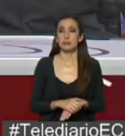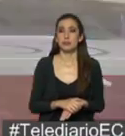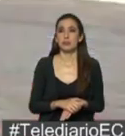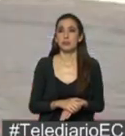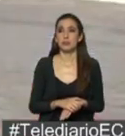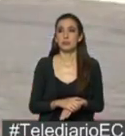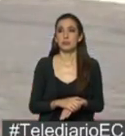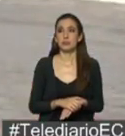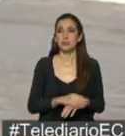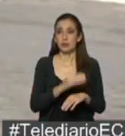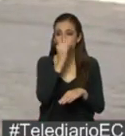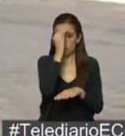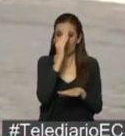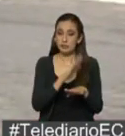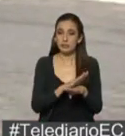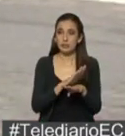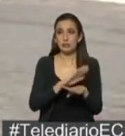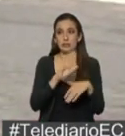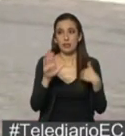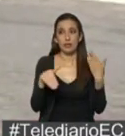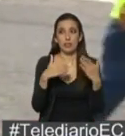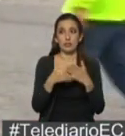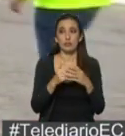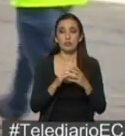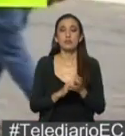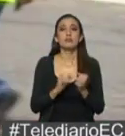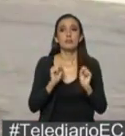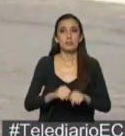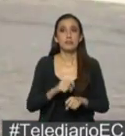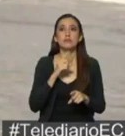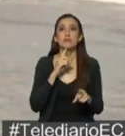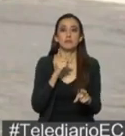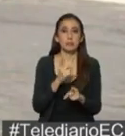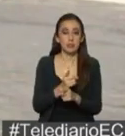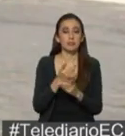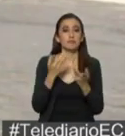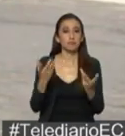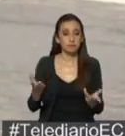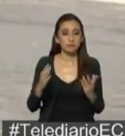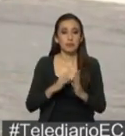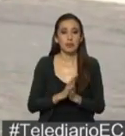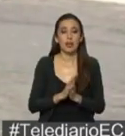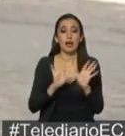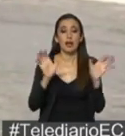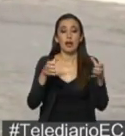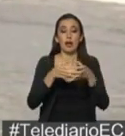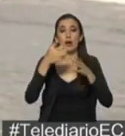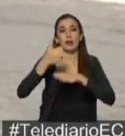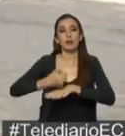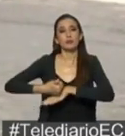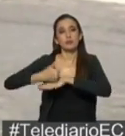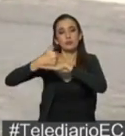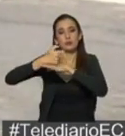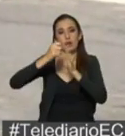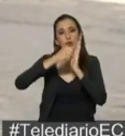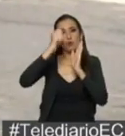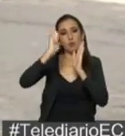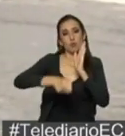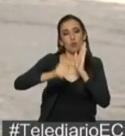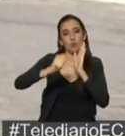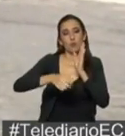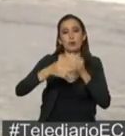Buenas tardes, Eduardo y amigos televidentes. Así es, hace pocos minutos el Tribunal Penal, que está presidido por el juez Iván